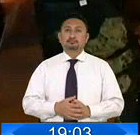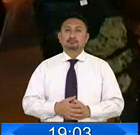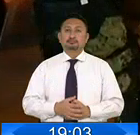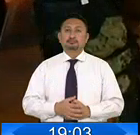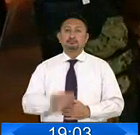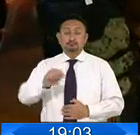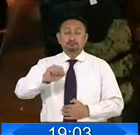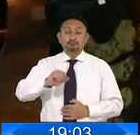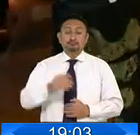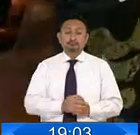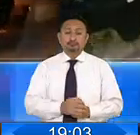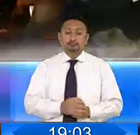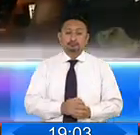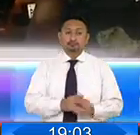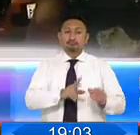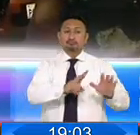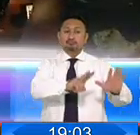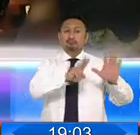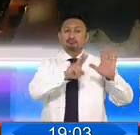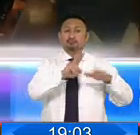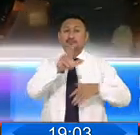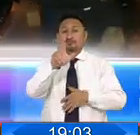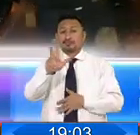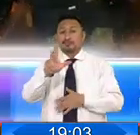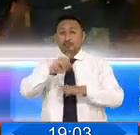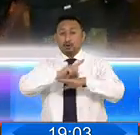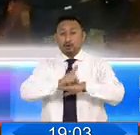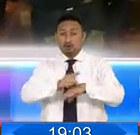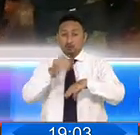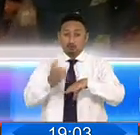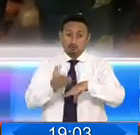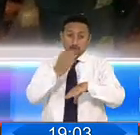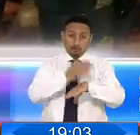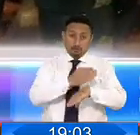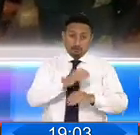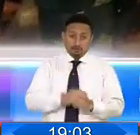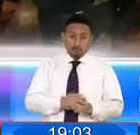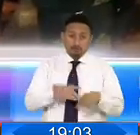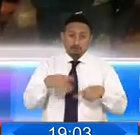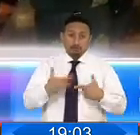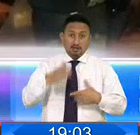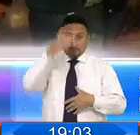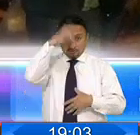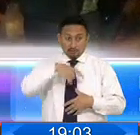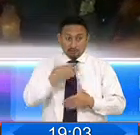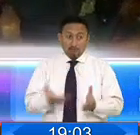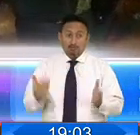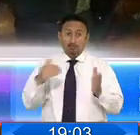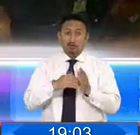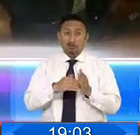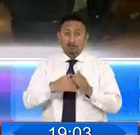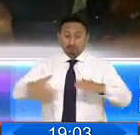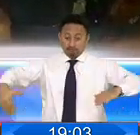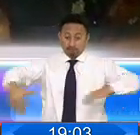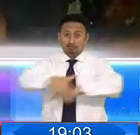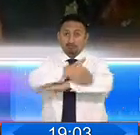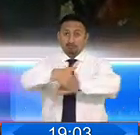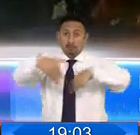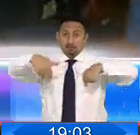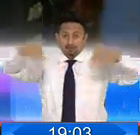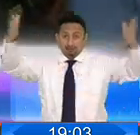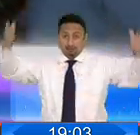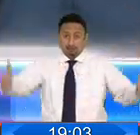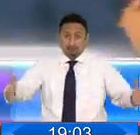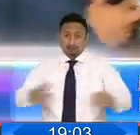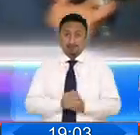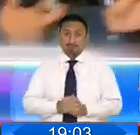Así es, y siendo las 19:03, hace pocos instantes se decidió cerrar nuevamente. Les vamos a mostrar en ese